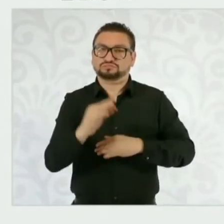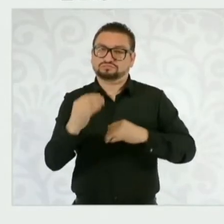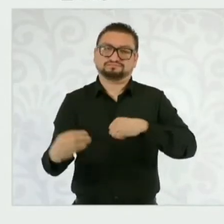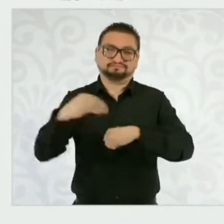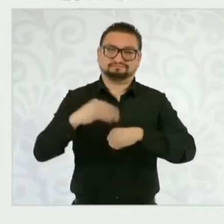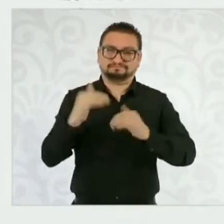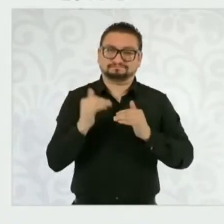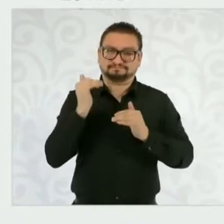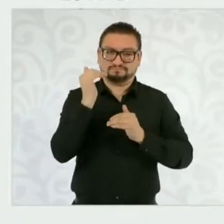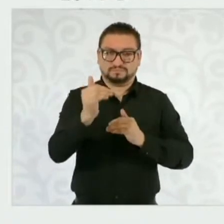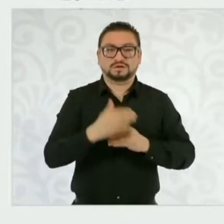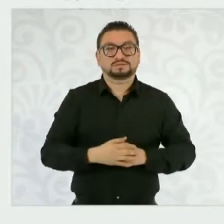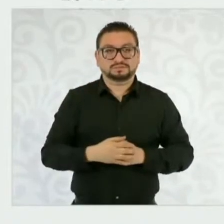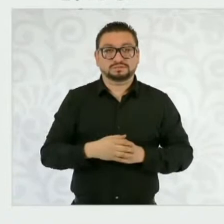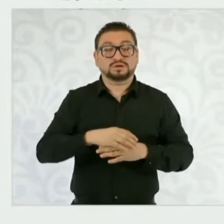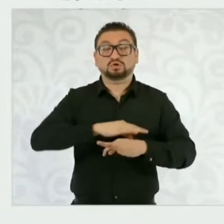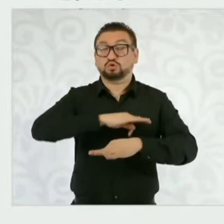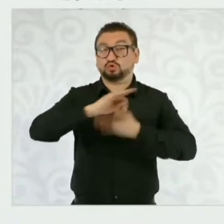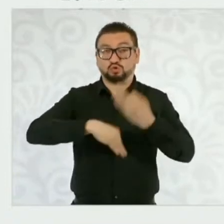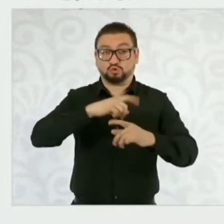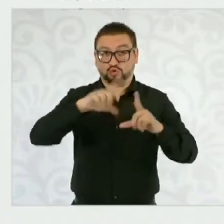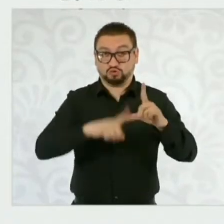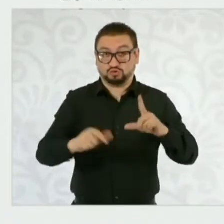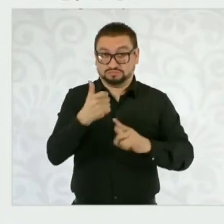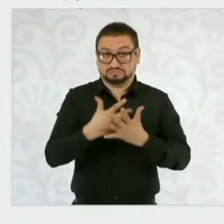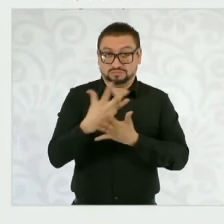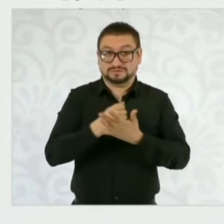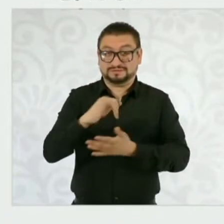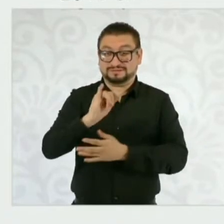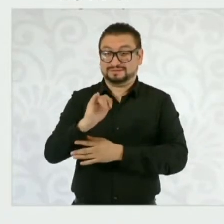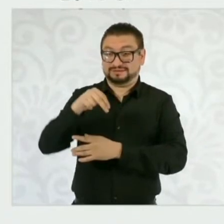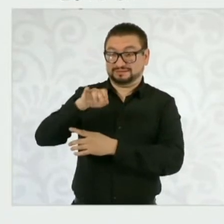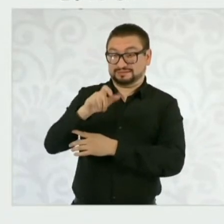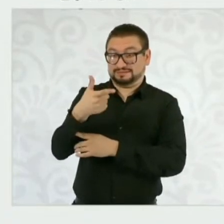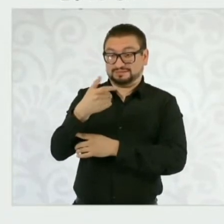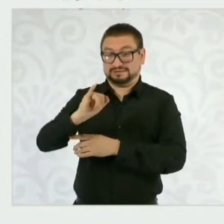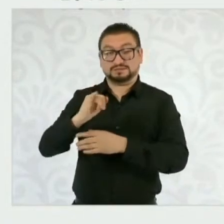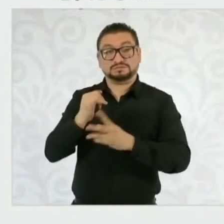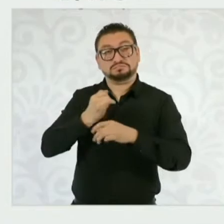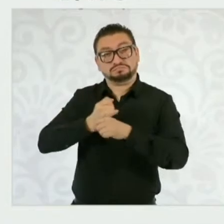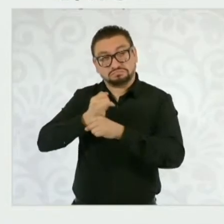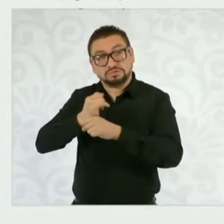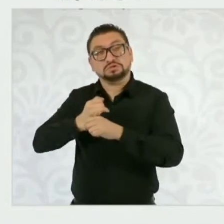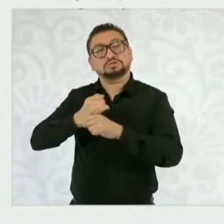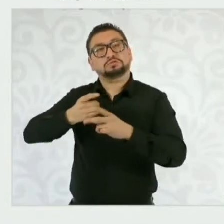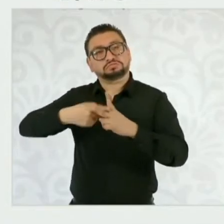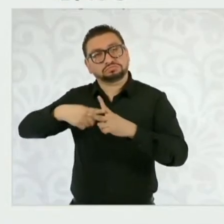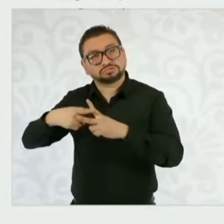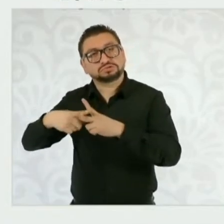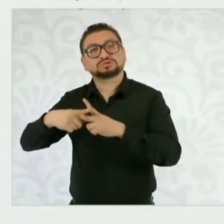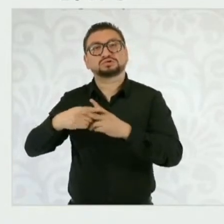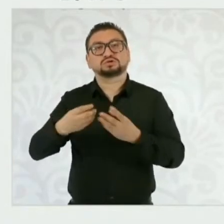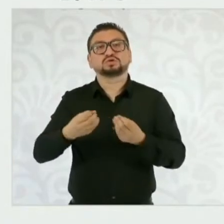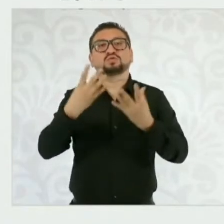21.5%. En el caso de toda la economía, con datos del INEGI, el ingreso laboral promedio se ha